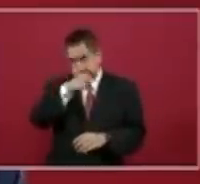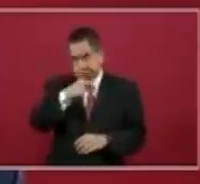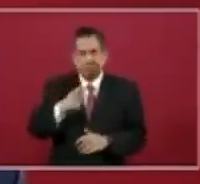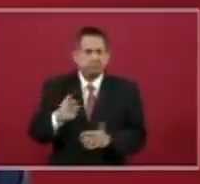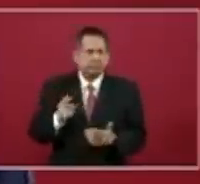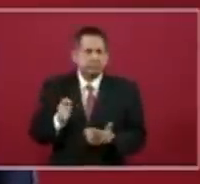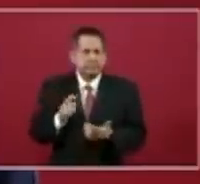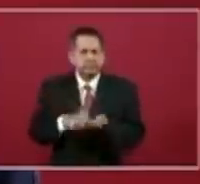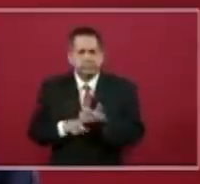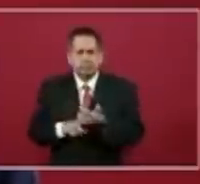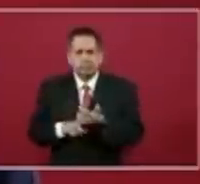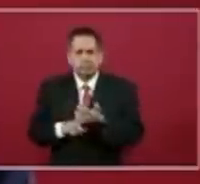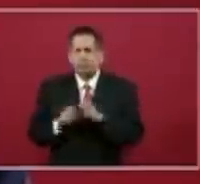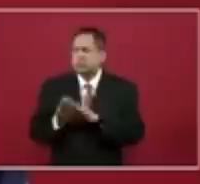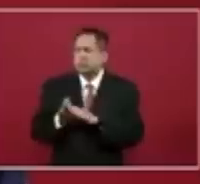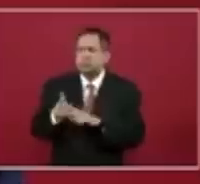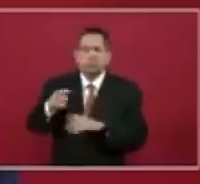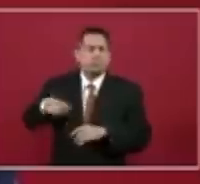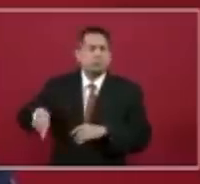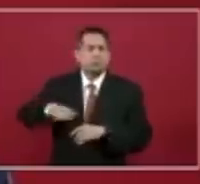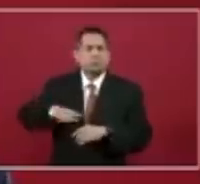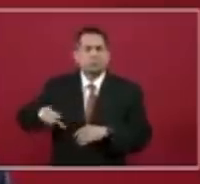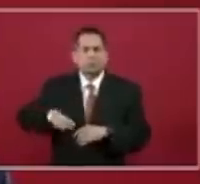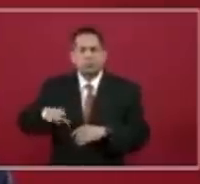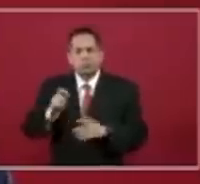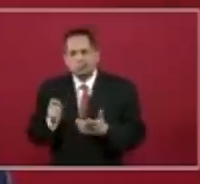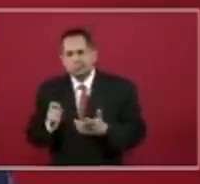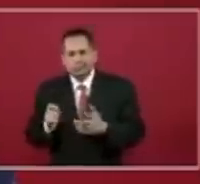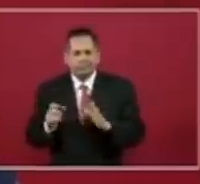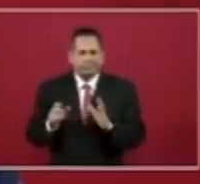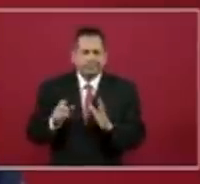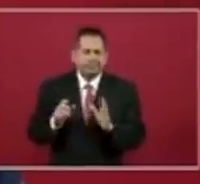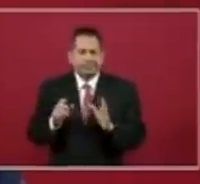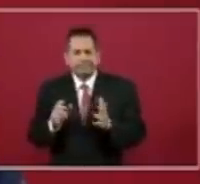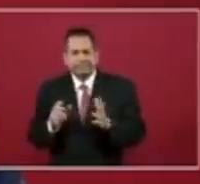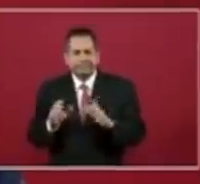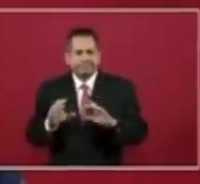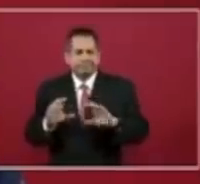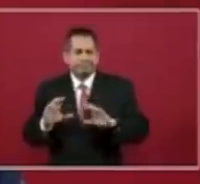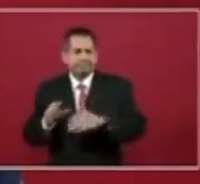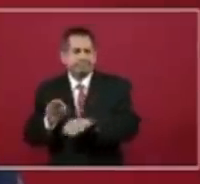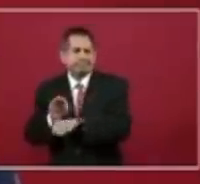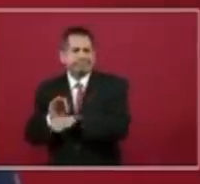se auspicie, que ese es el término,